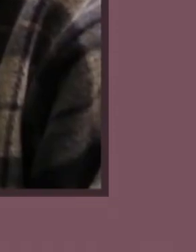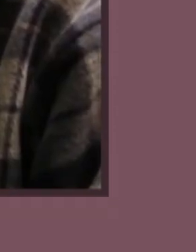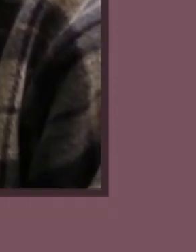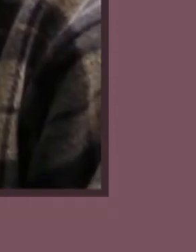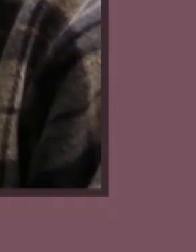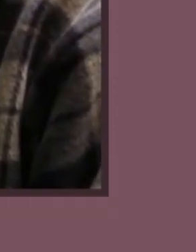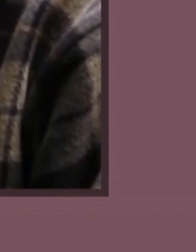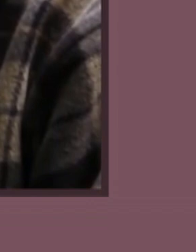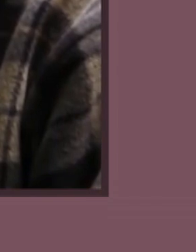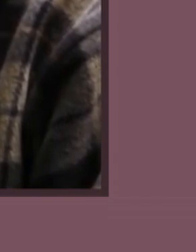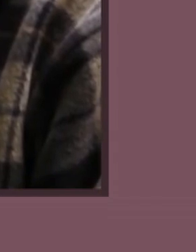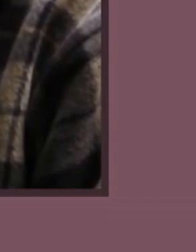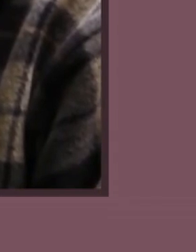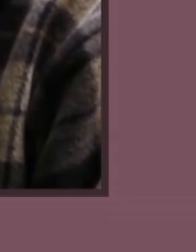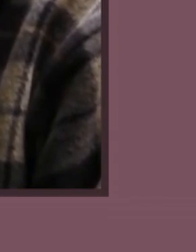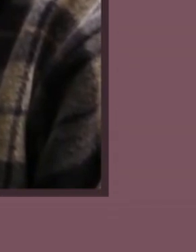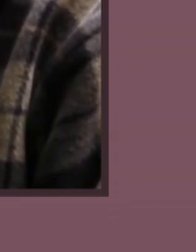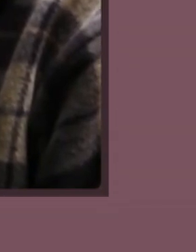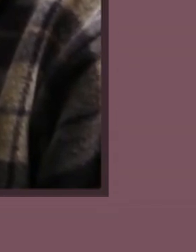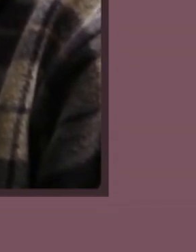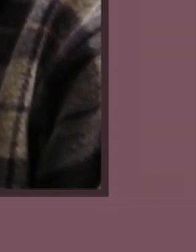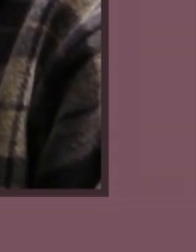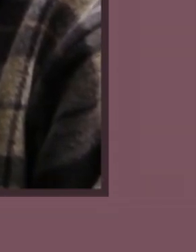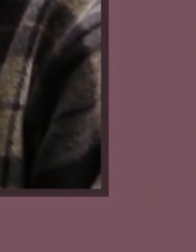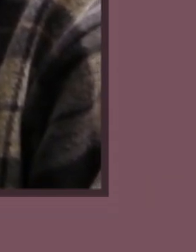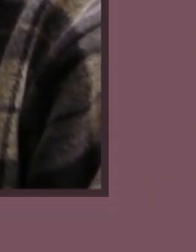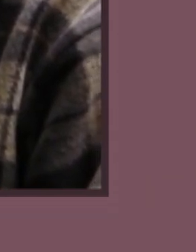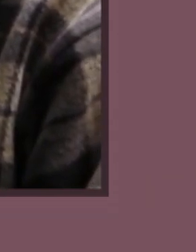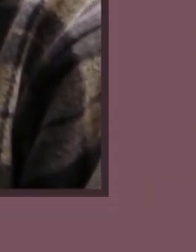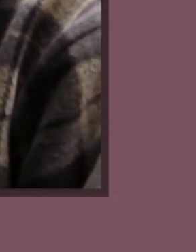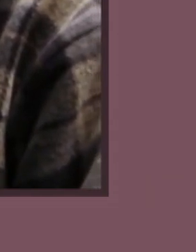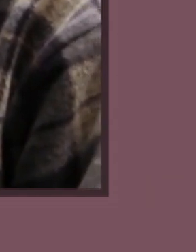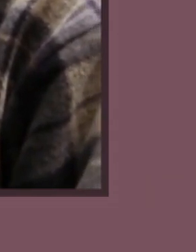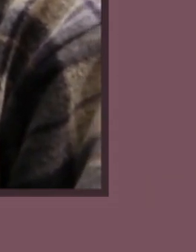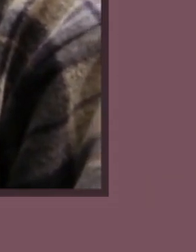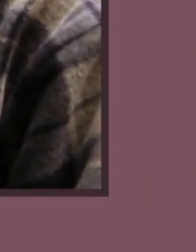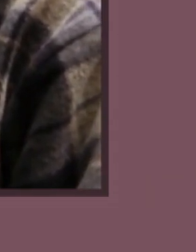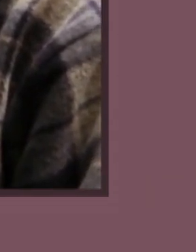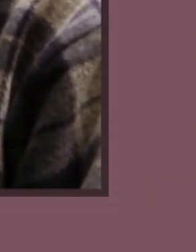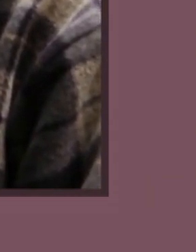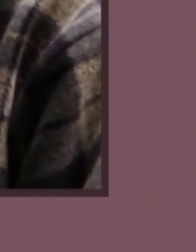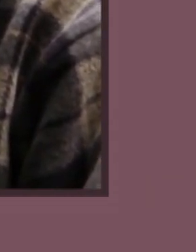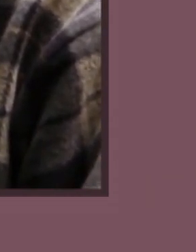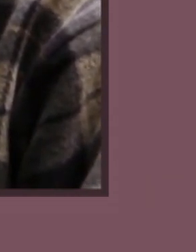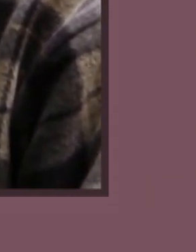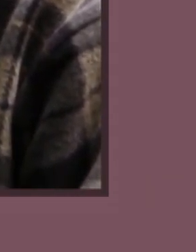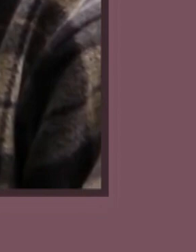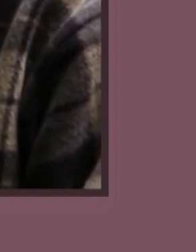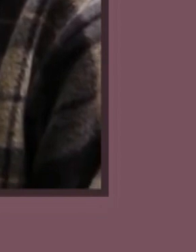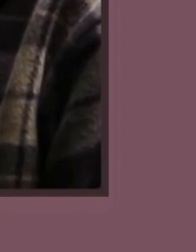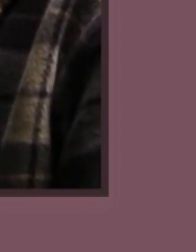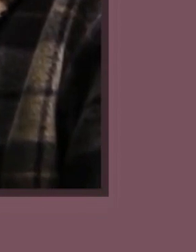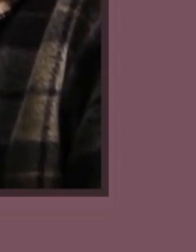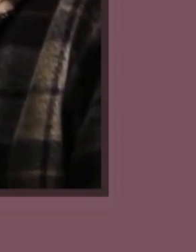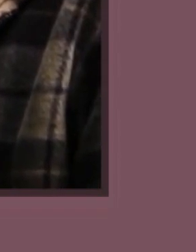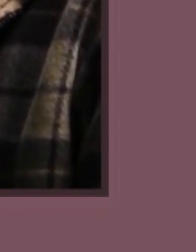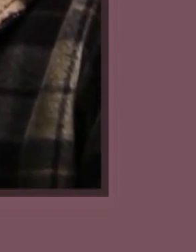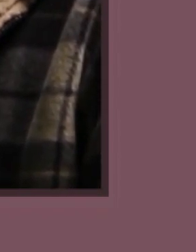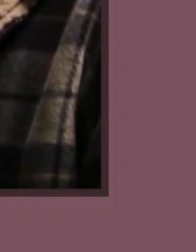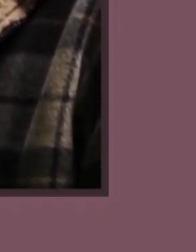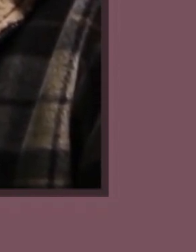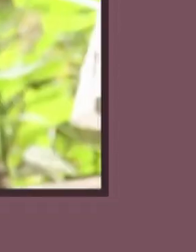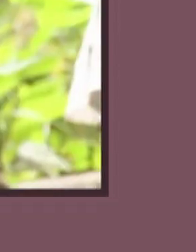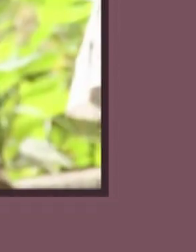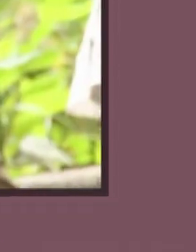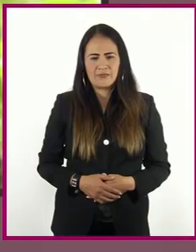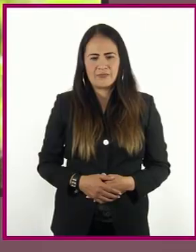saludando en tu belleza y en tu reino celestial. Ave María Purísima.